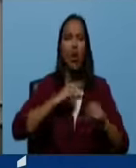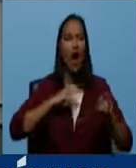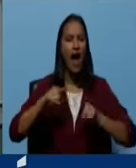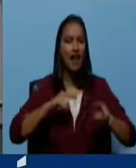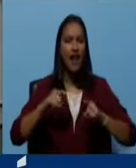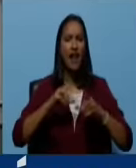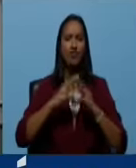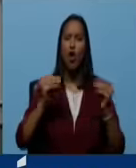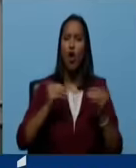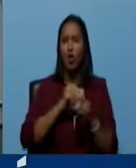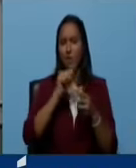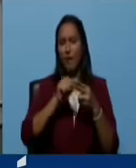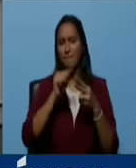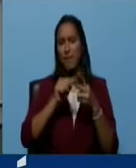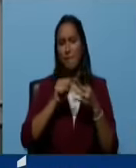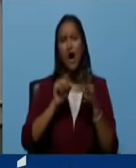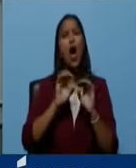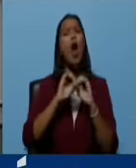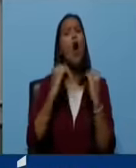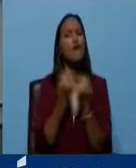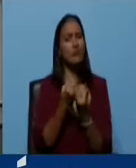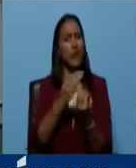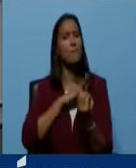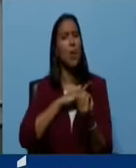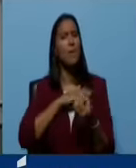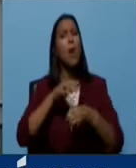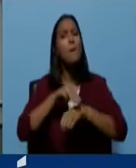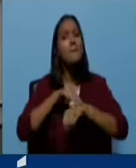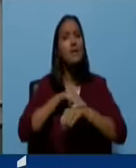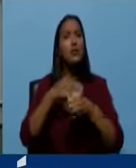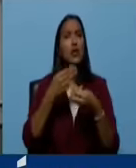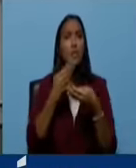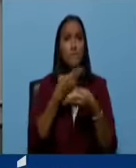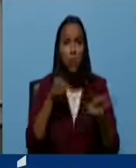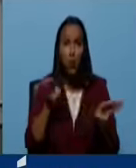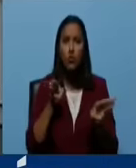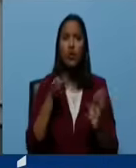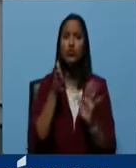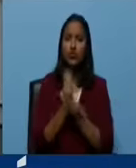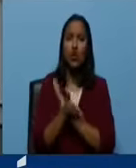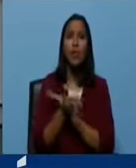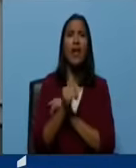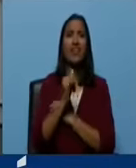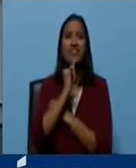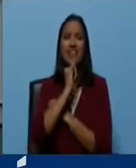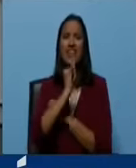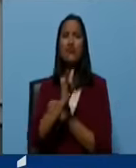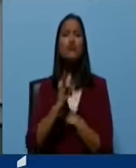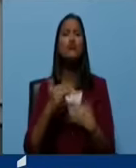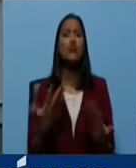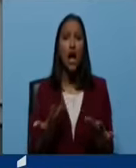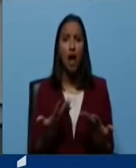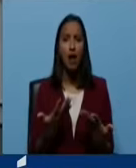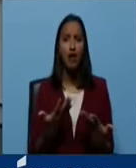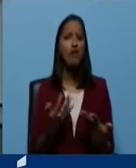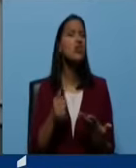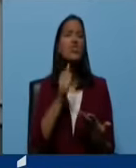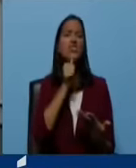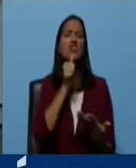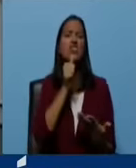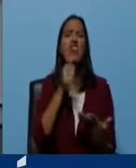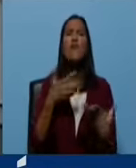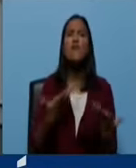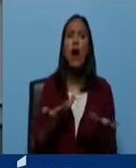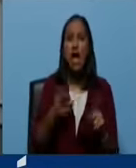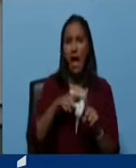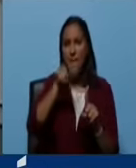el despacho nuestro atribuible a Cuerpo de Seguridad del Estado. Entonces, ¿a quién fue? A estas personas que tenían